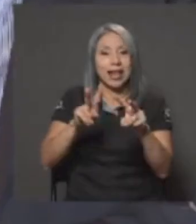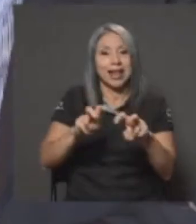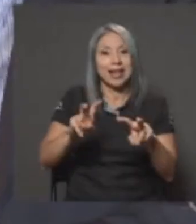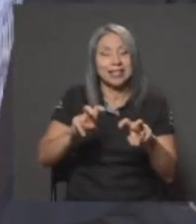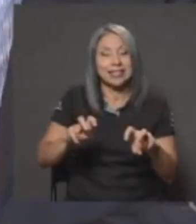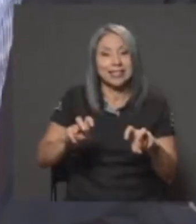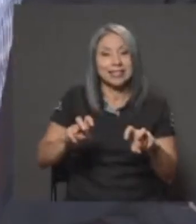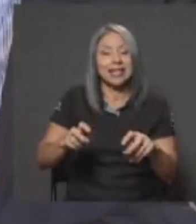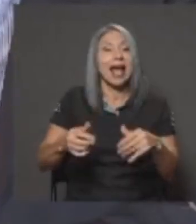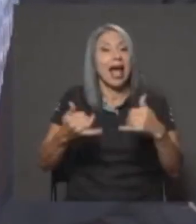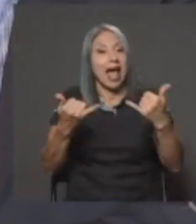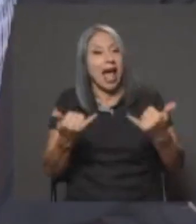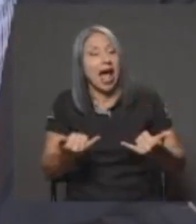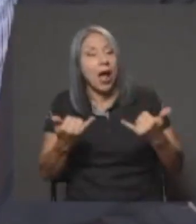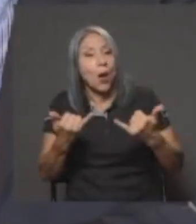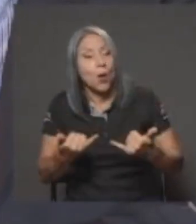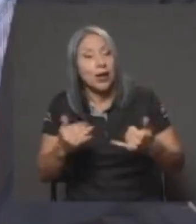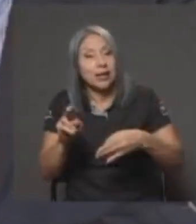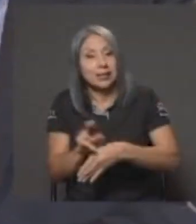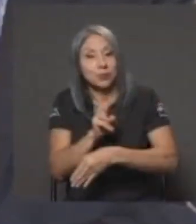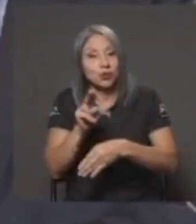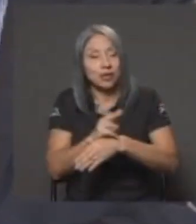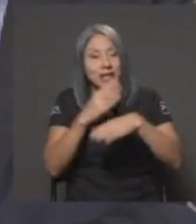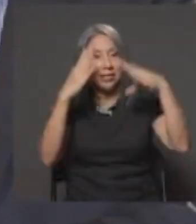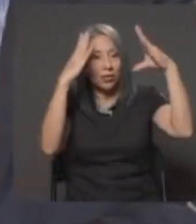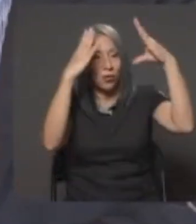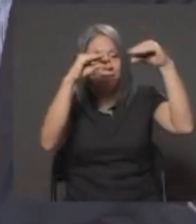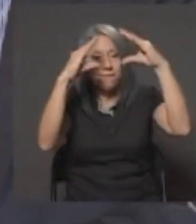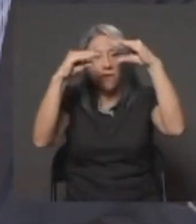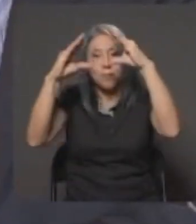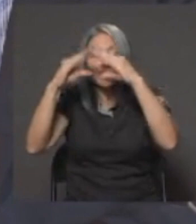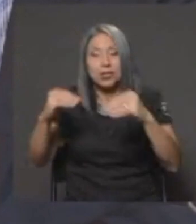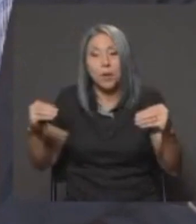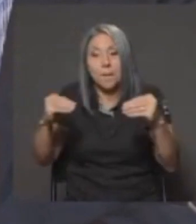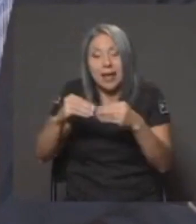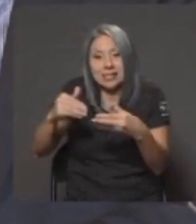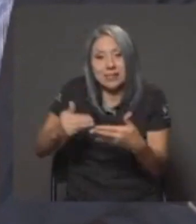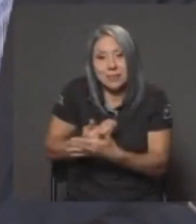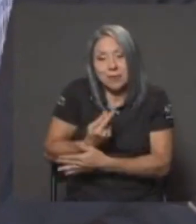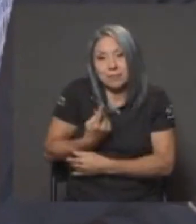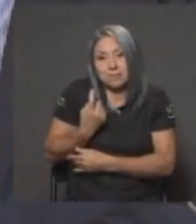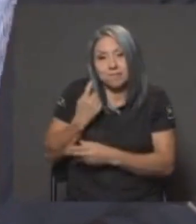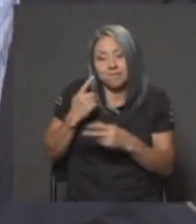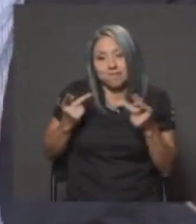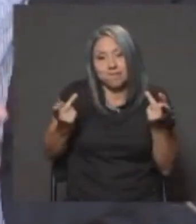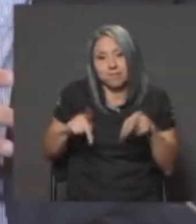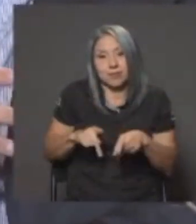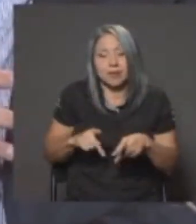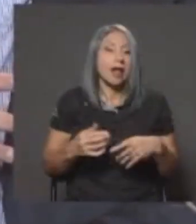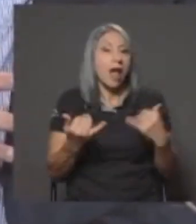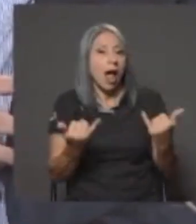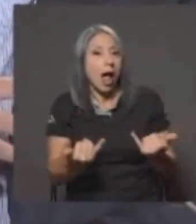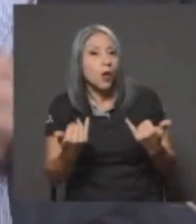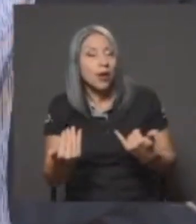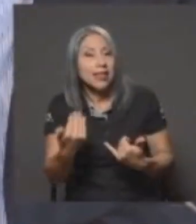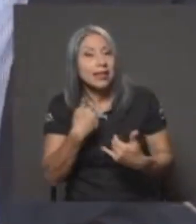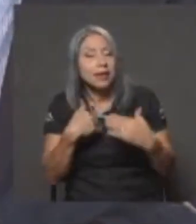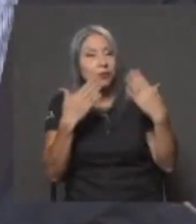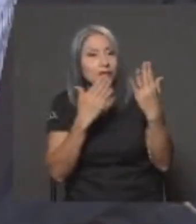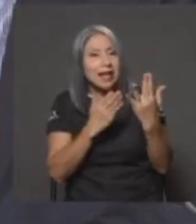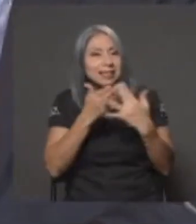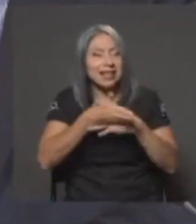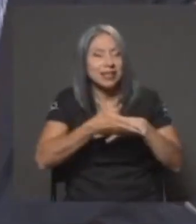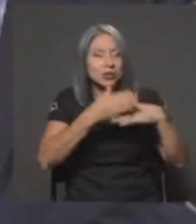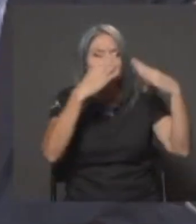utilizando información mucho más reciente, ¿verdad? Ahora tenemos acceso a